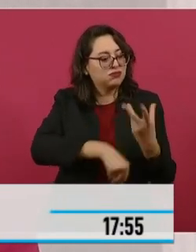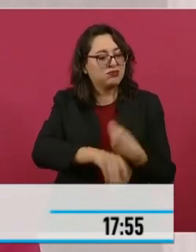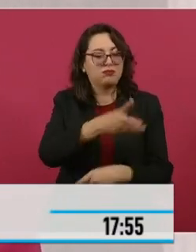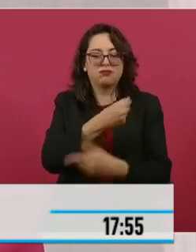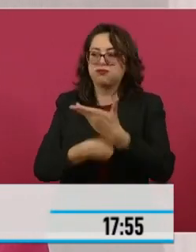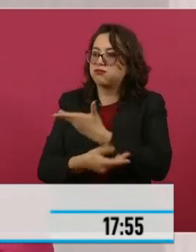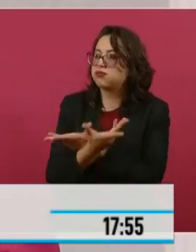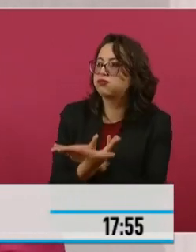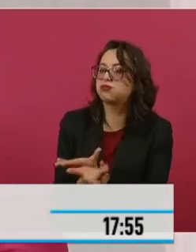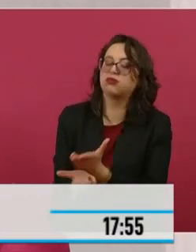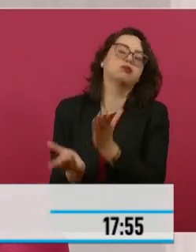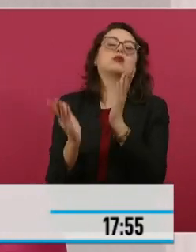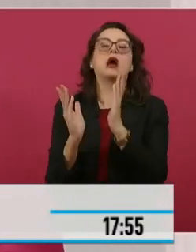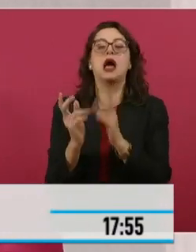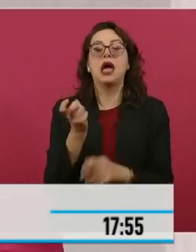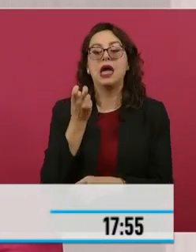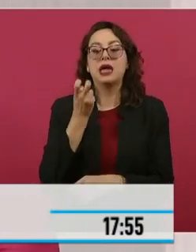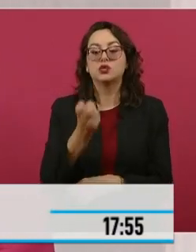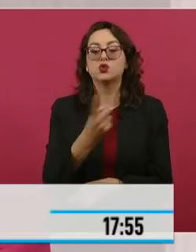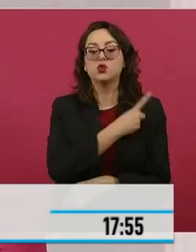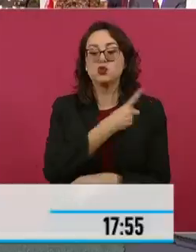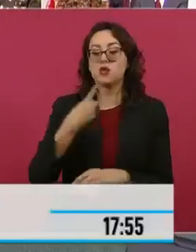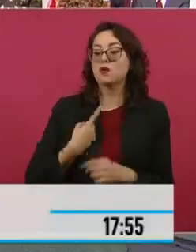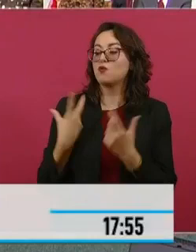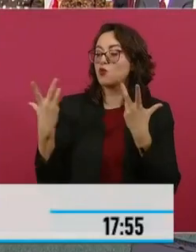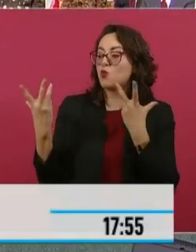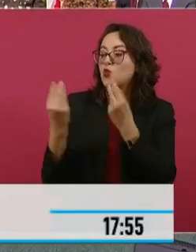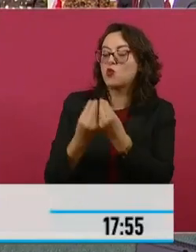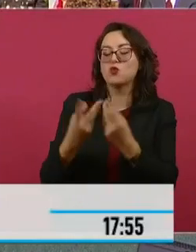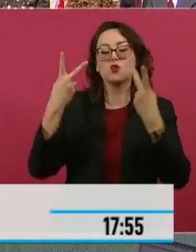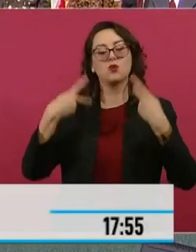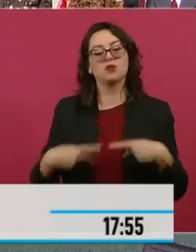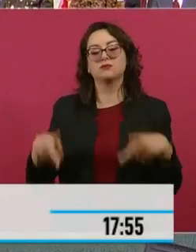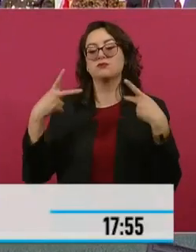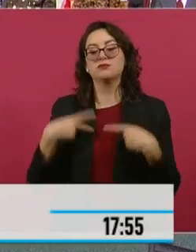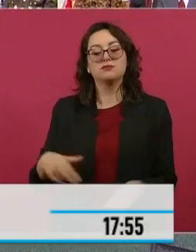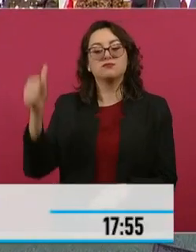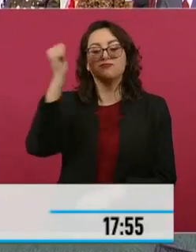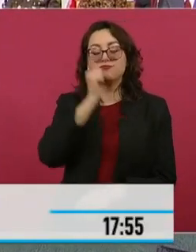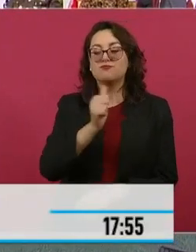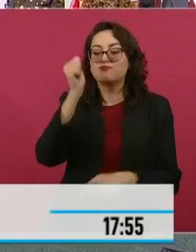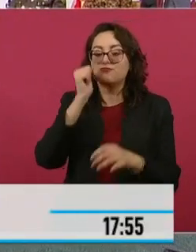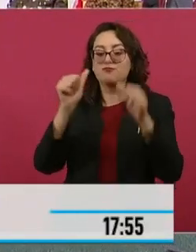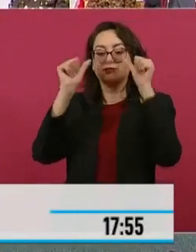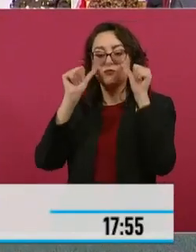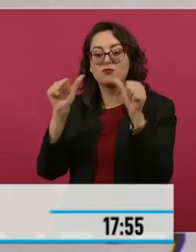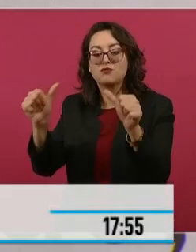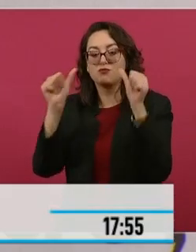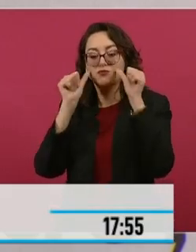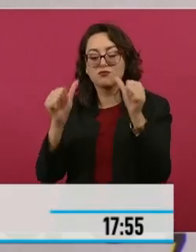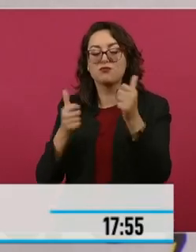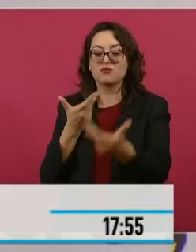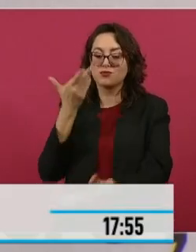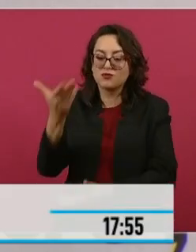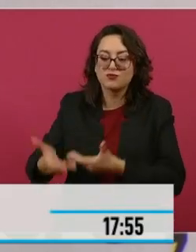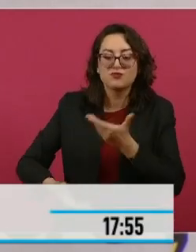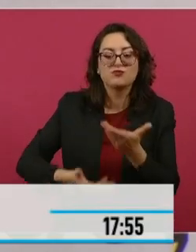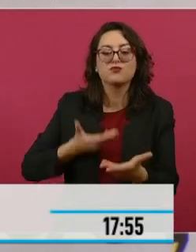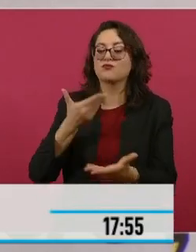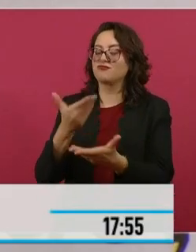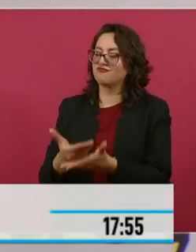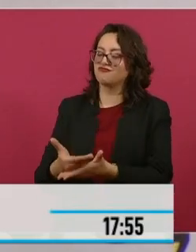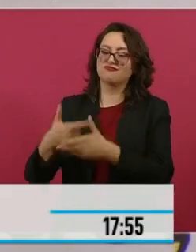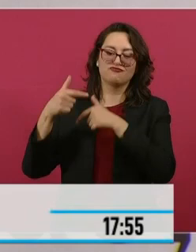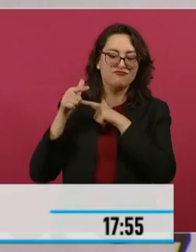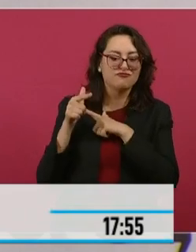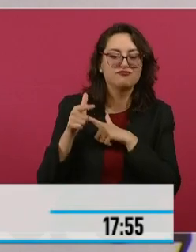No nos alejemos de la gente, no dejemos de escuchar y sobre todo, no dejemos de servir. Quienes